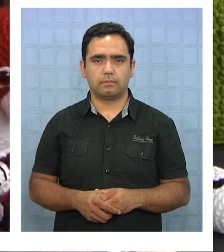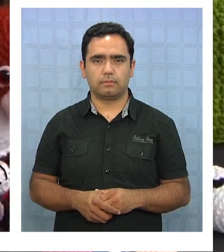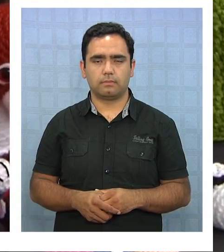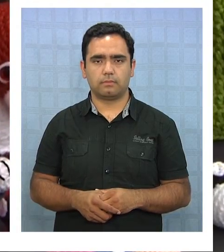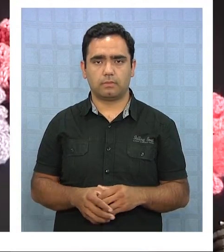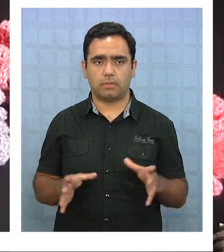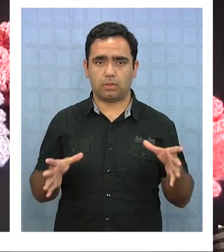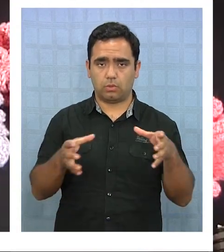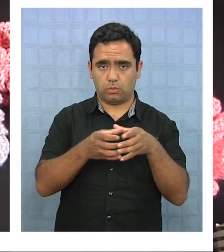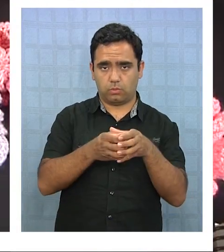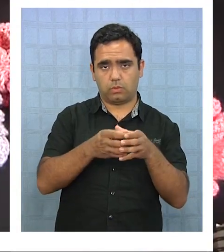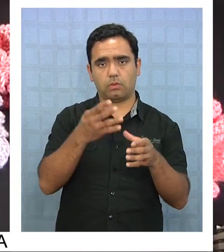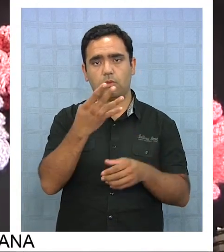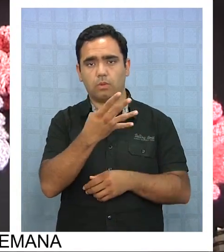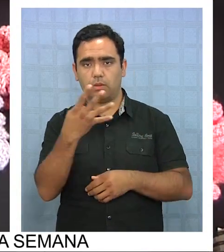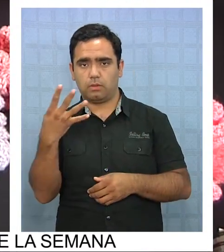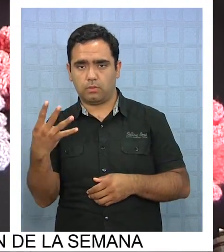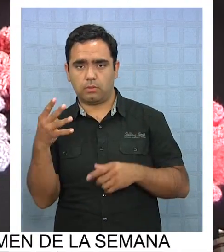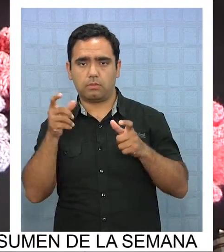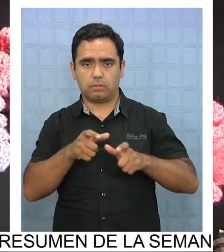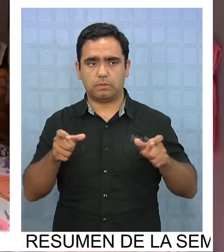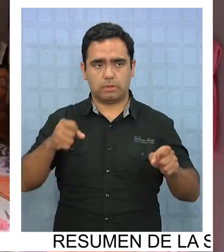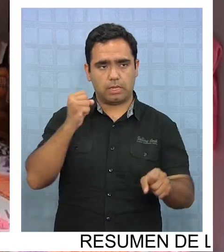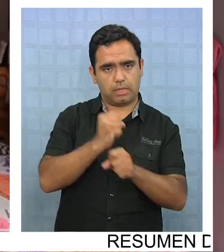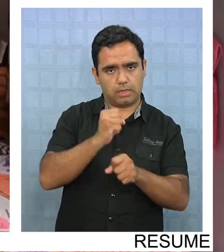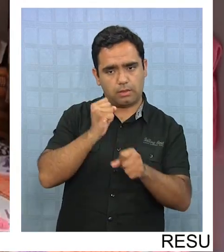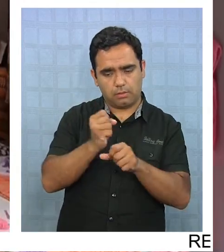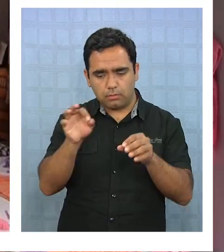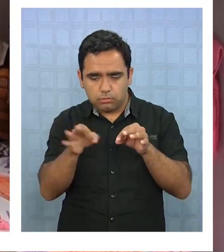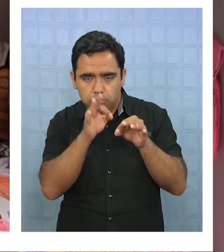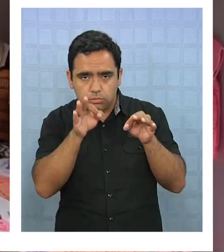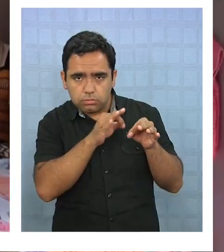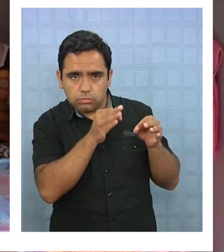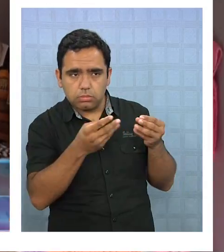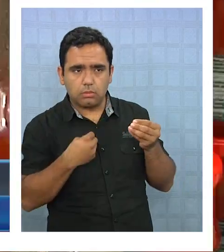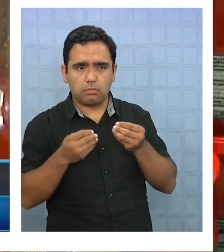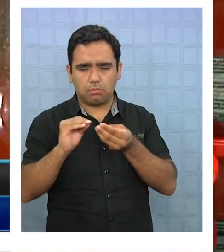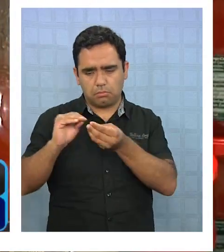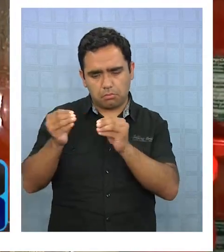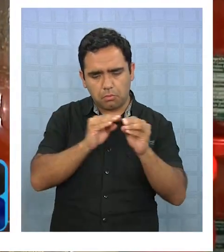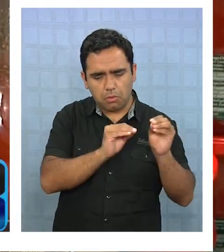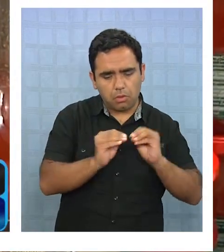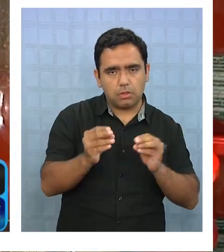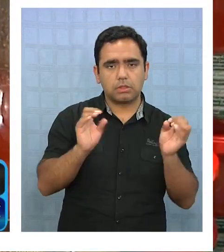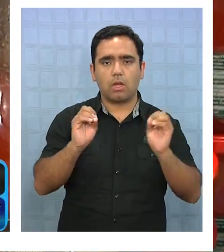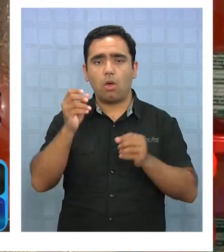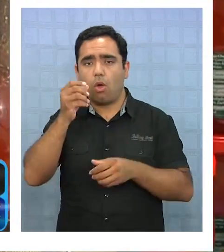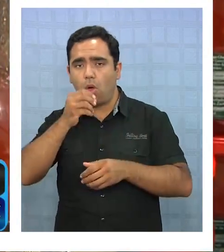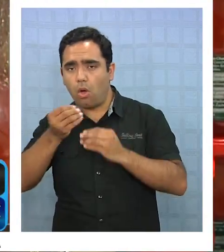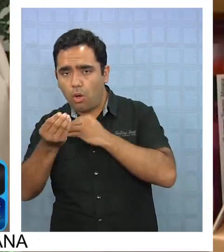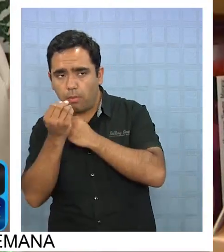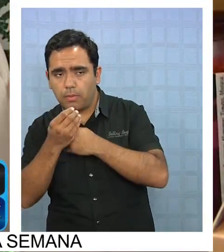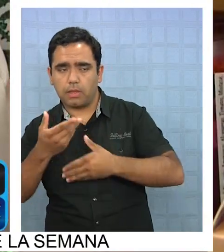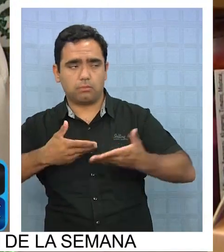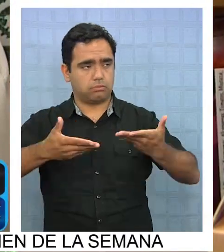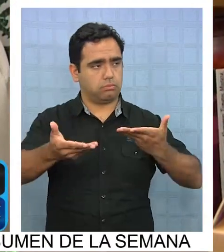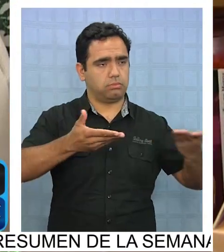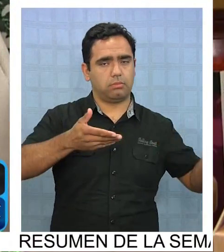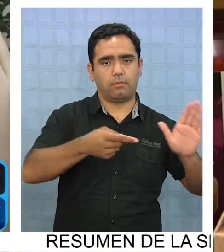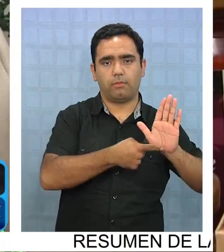Un grupo de 44 artesanos de distintas especialidades exhiben sus productos como pequeños emprendedores